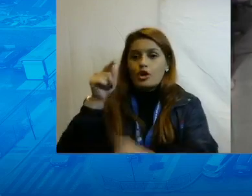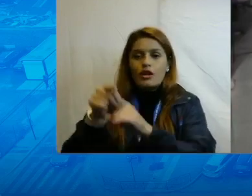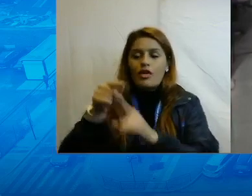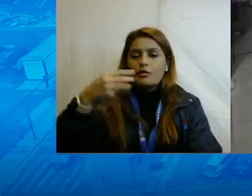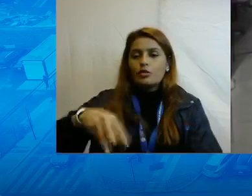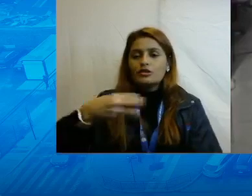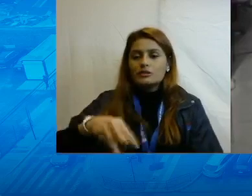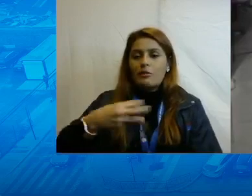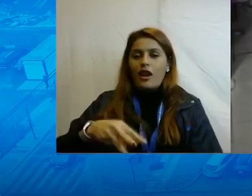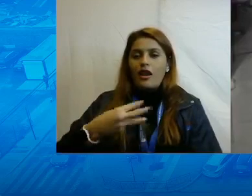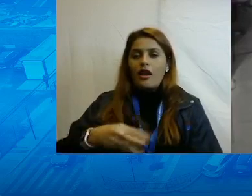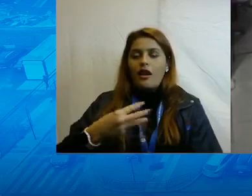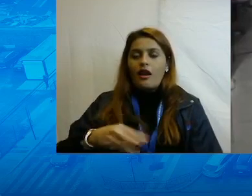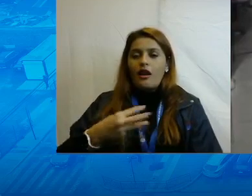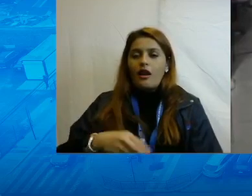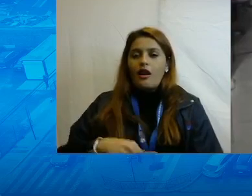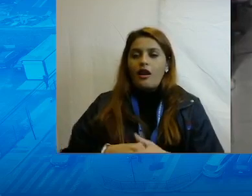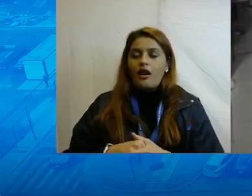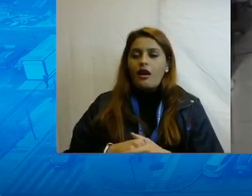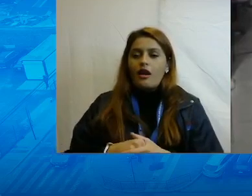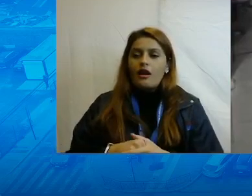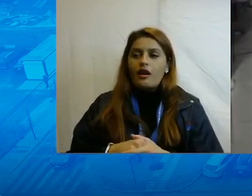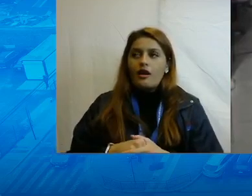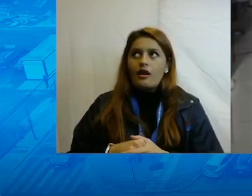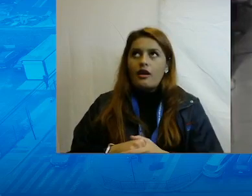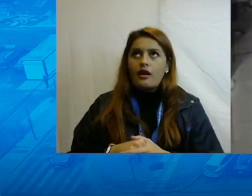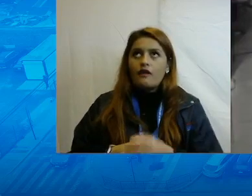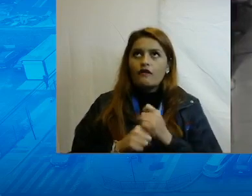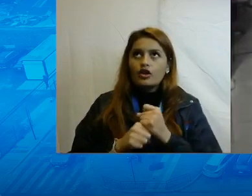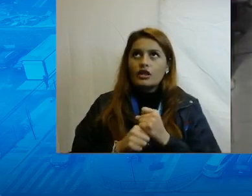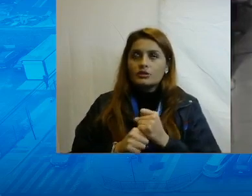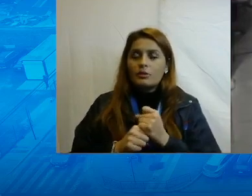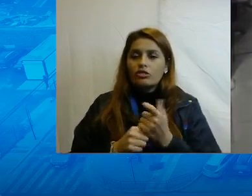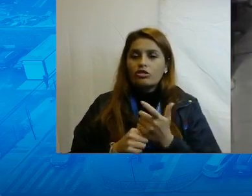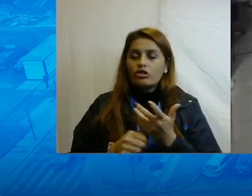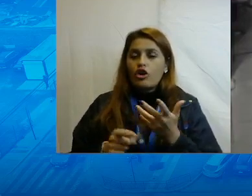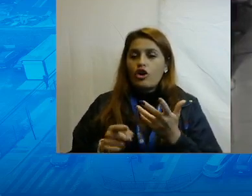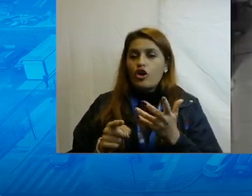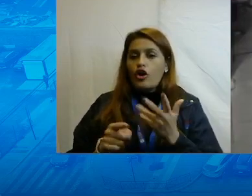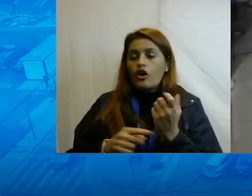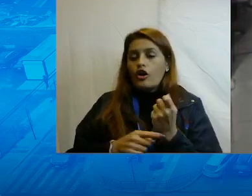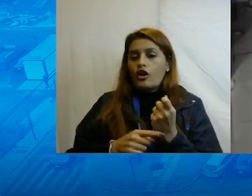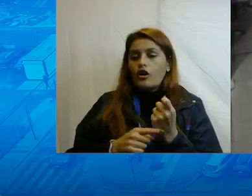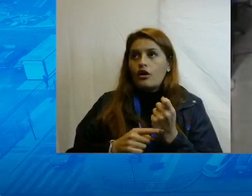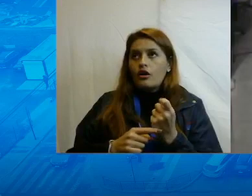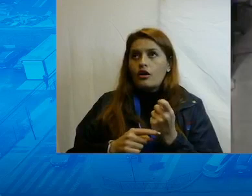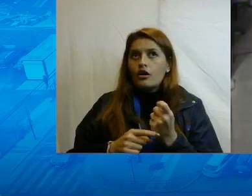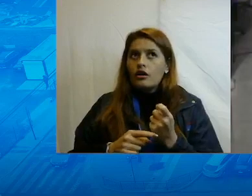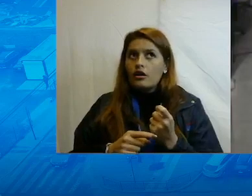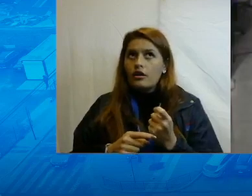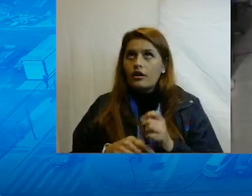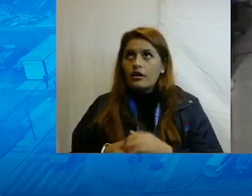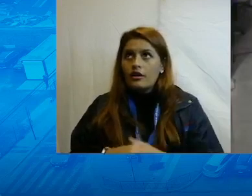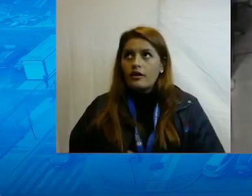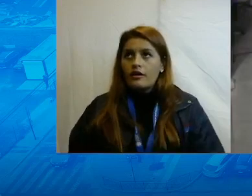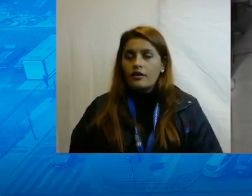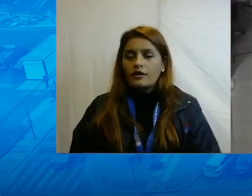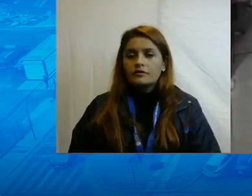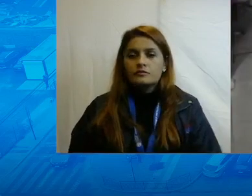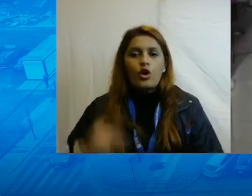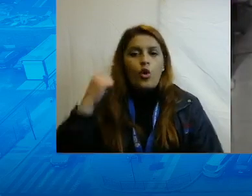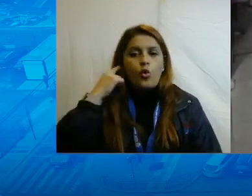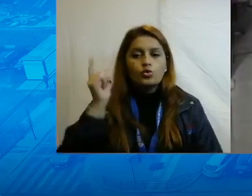evitar, ¿no es cierto?, florecimiento de jaurías o de otro tipo de digamos, externalidades negativas asociadas a